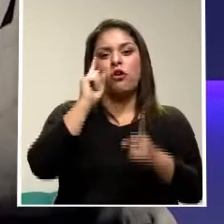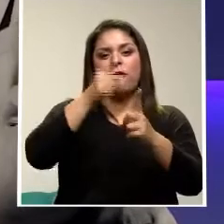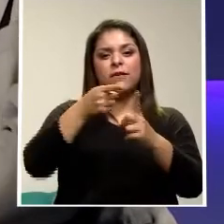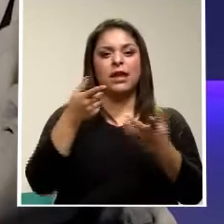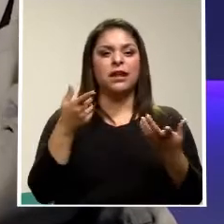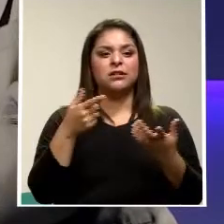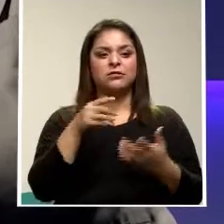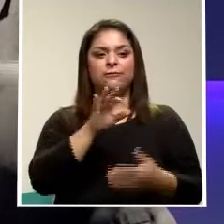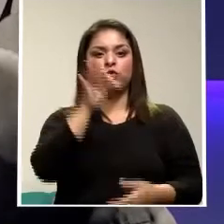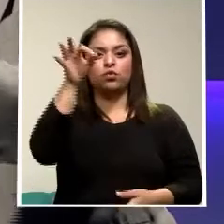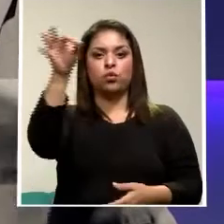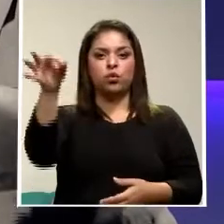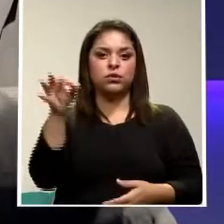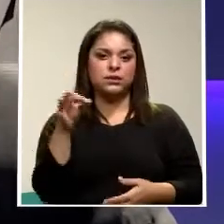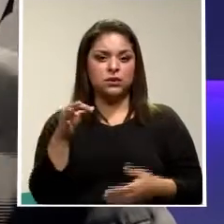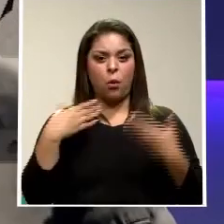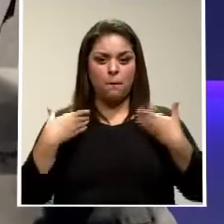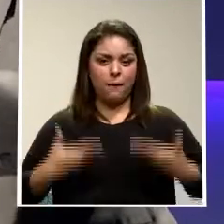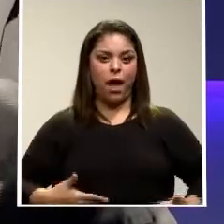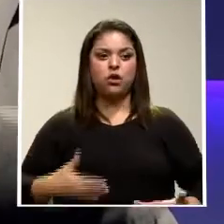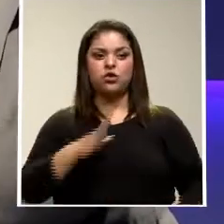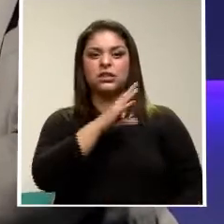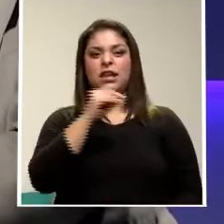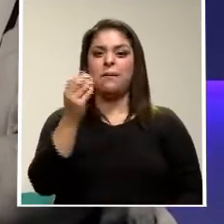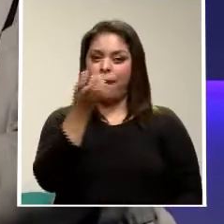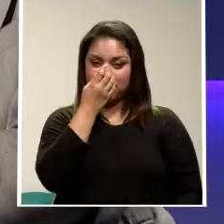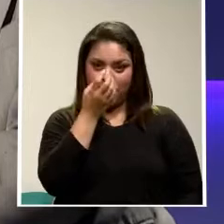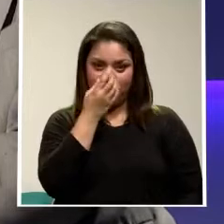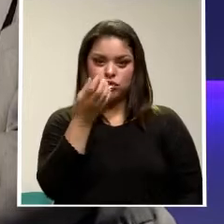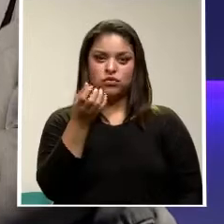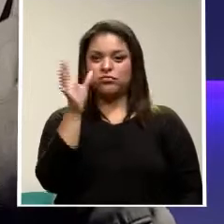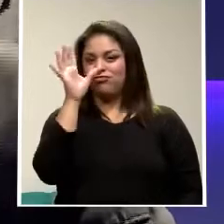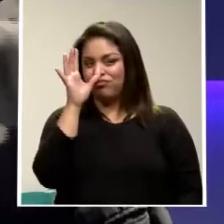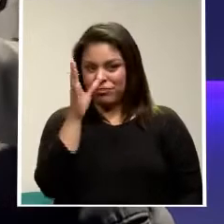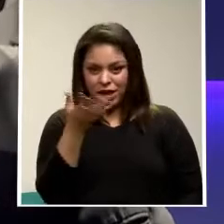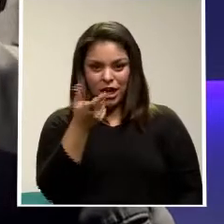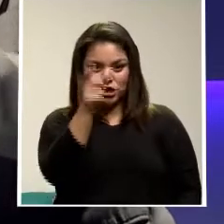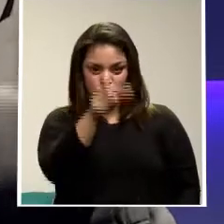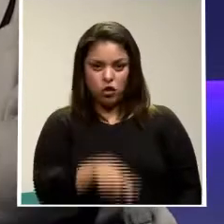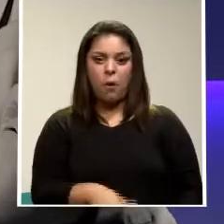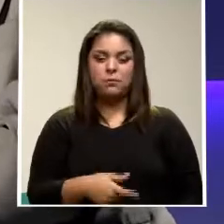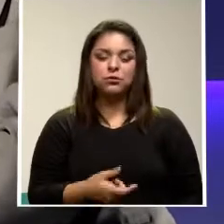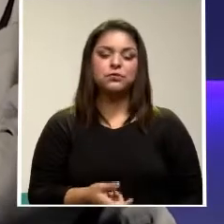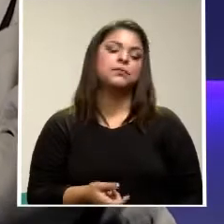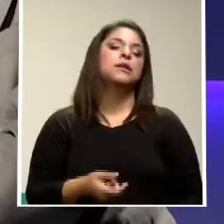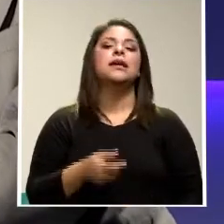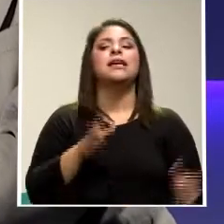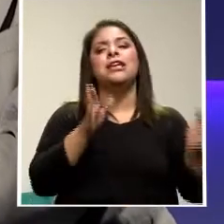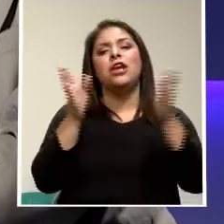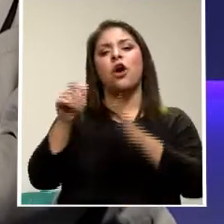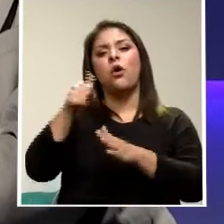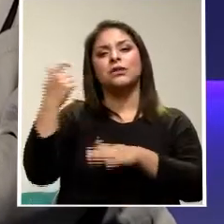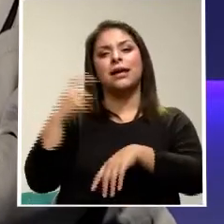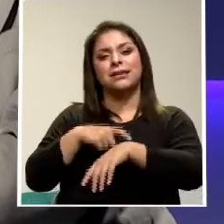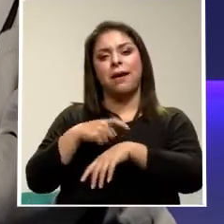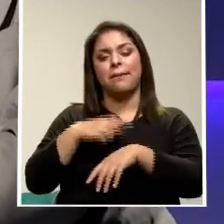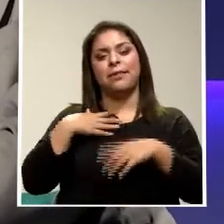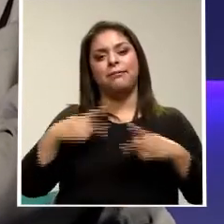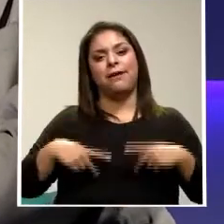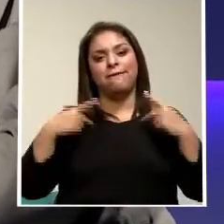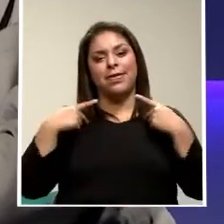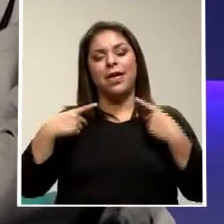destinos humanos y lo irrisorios y ridículos que somos. Y otras etapas de mi vida en donde más bien me he